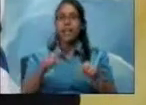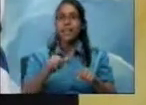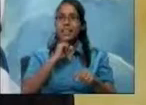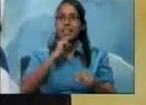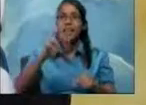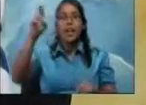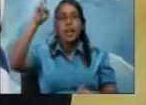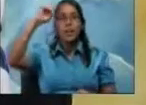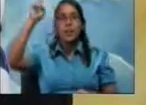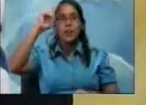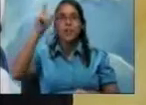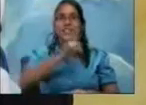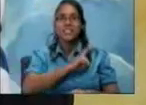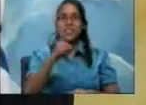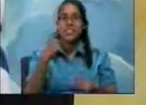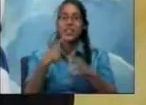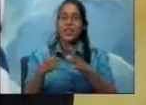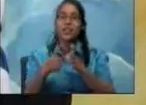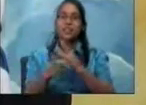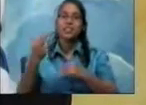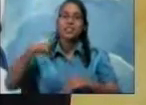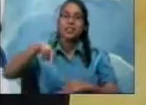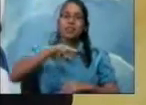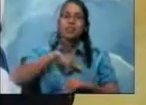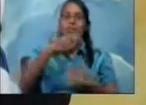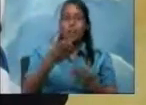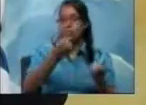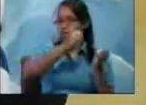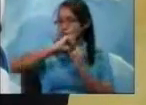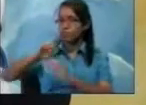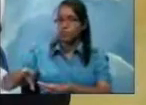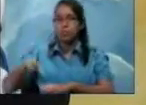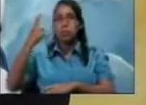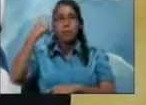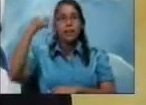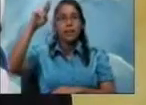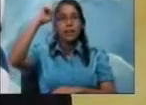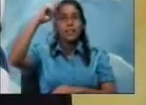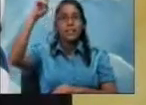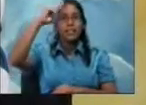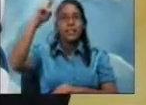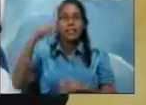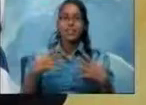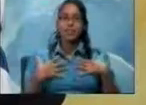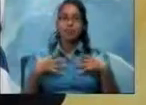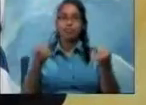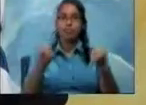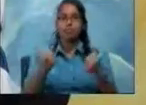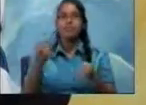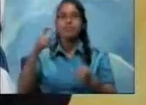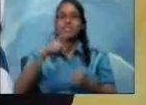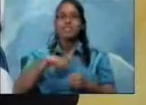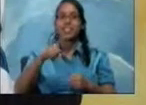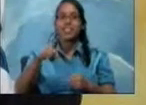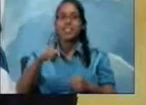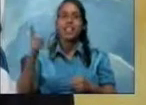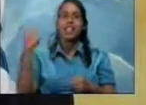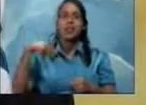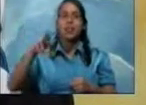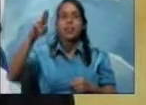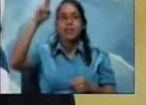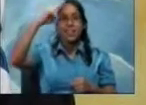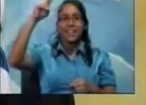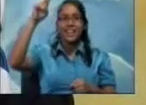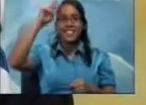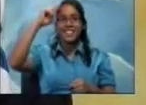reconocer de qué cosa nos tenemos que despojar bueno para reconocer estas cosas de que nos tenemos que despojar tenemos que reconocer